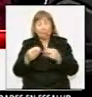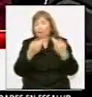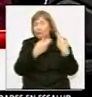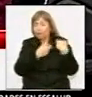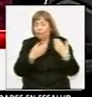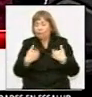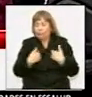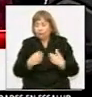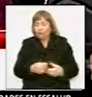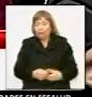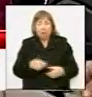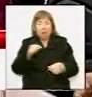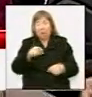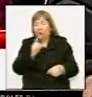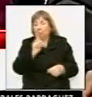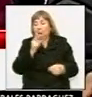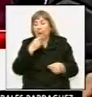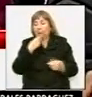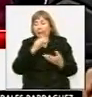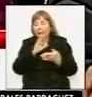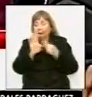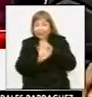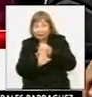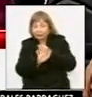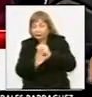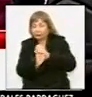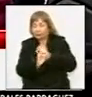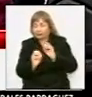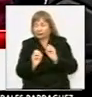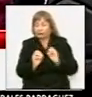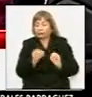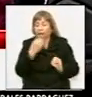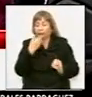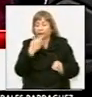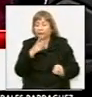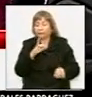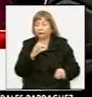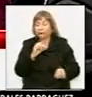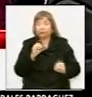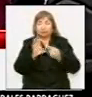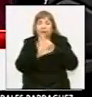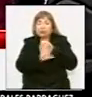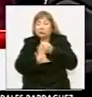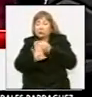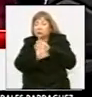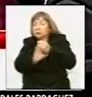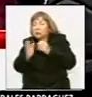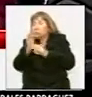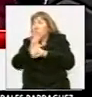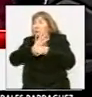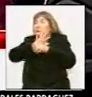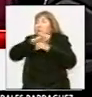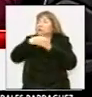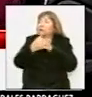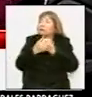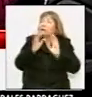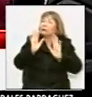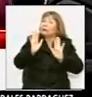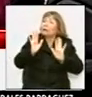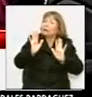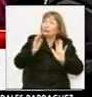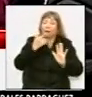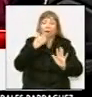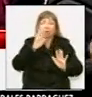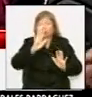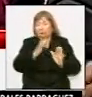ocupamos. Aquí no se trata de ser escudero de nadie. La congresista Ludi dice los escuderos, que no, ojalá que no se esté refiriendo a